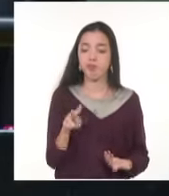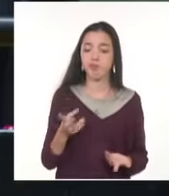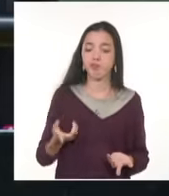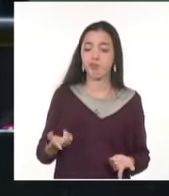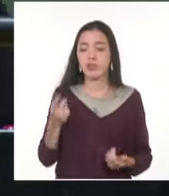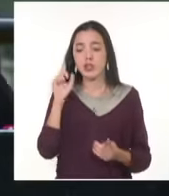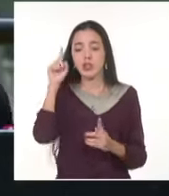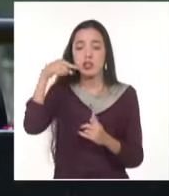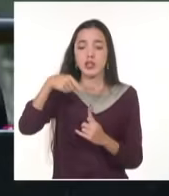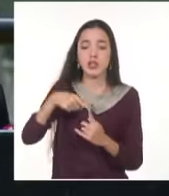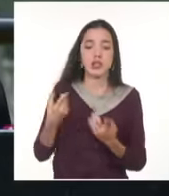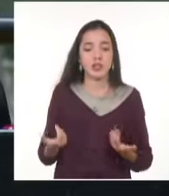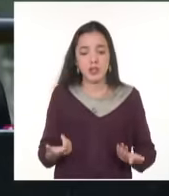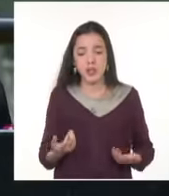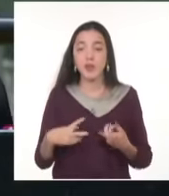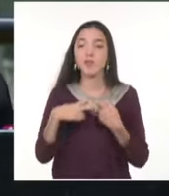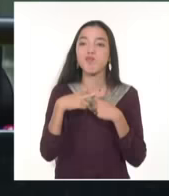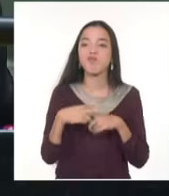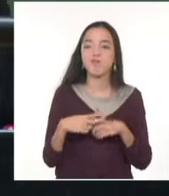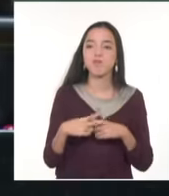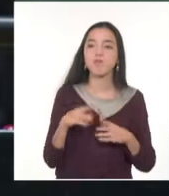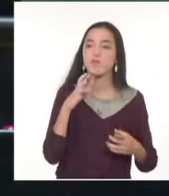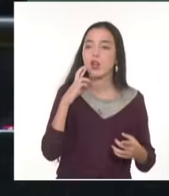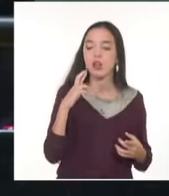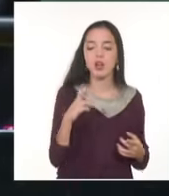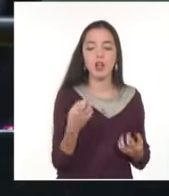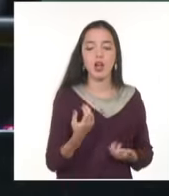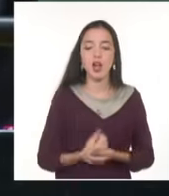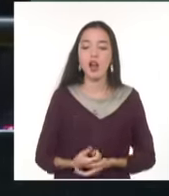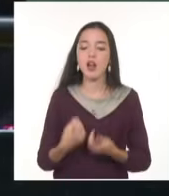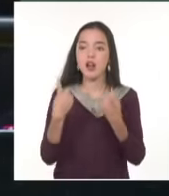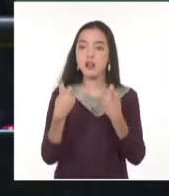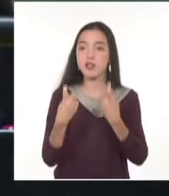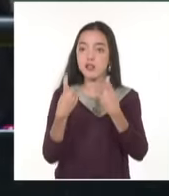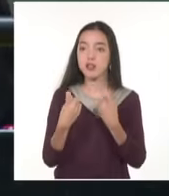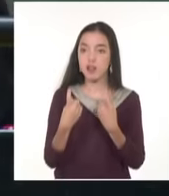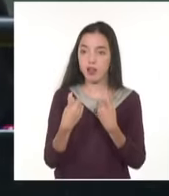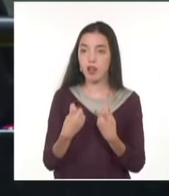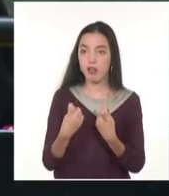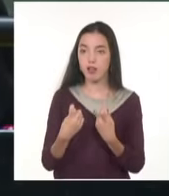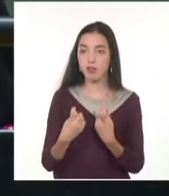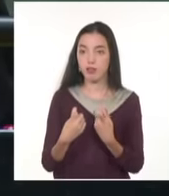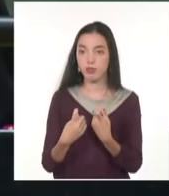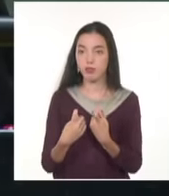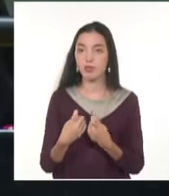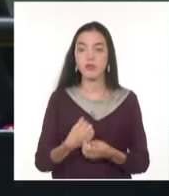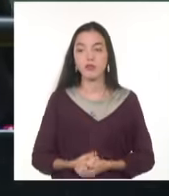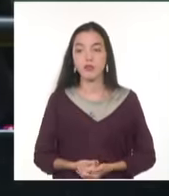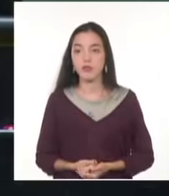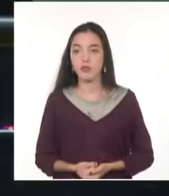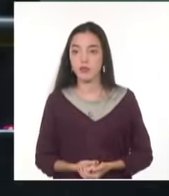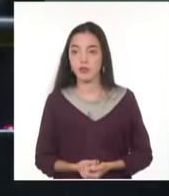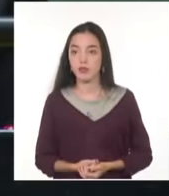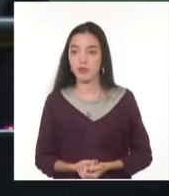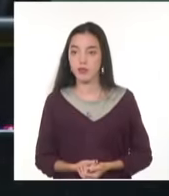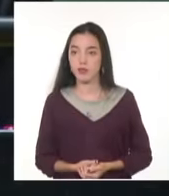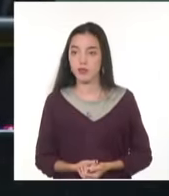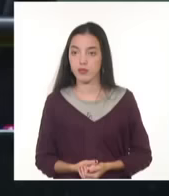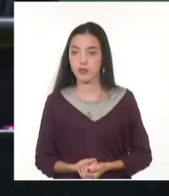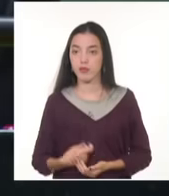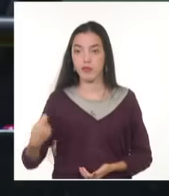que responda a las necesidades con garantías para el desarrollo y la justicia social frente